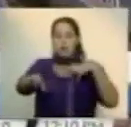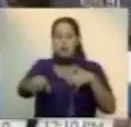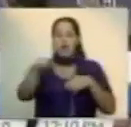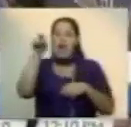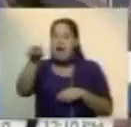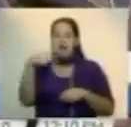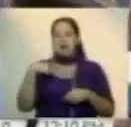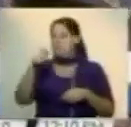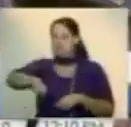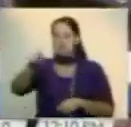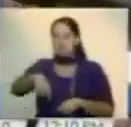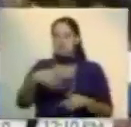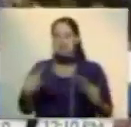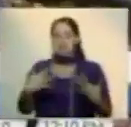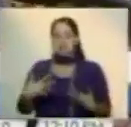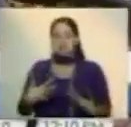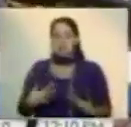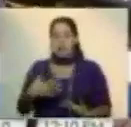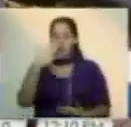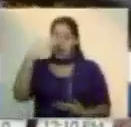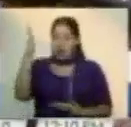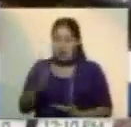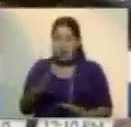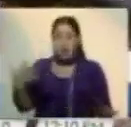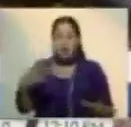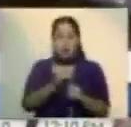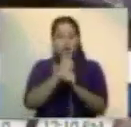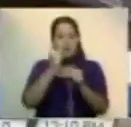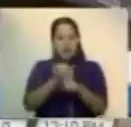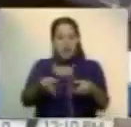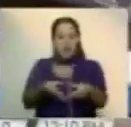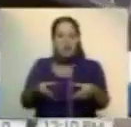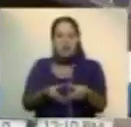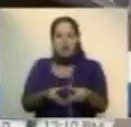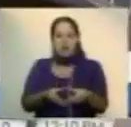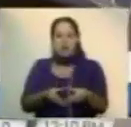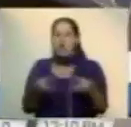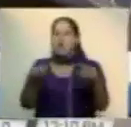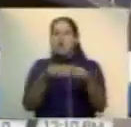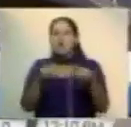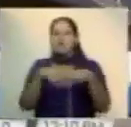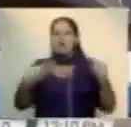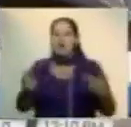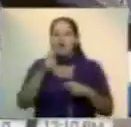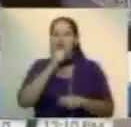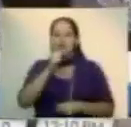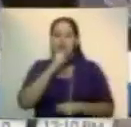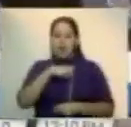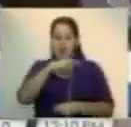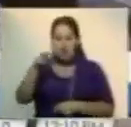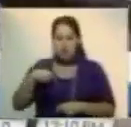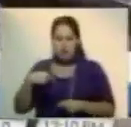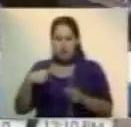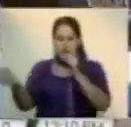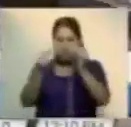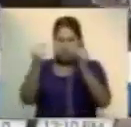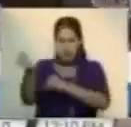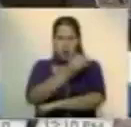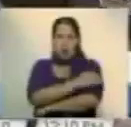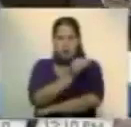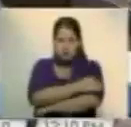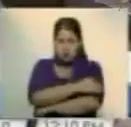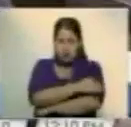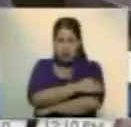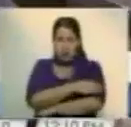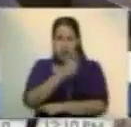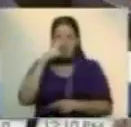ellos no los necesitamos. Que vengan para acá. Vamos a trabajar en consenso. ¿Consenso con quién? ¿Usted cree que nosotros vamos a conciliar con la derecha? ¿Vamos a